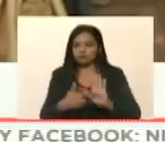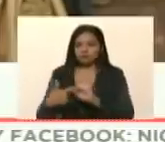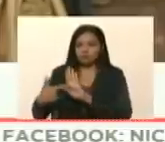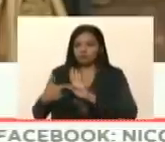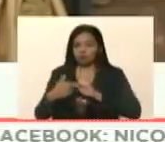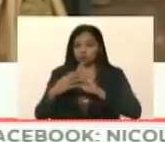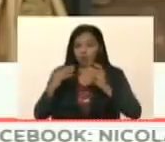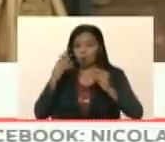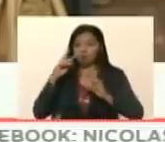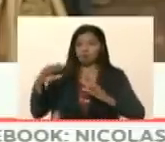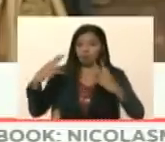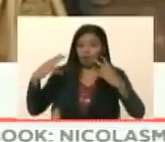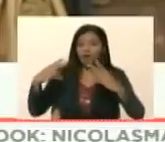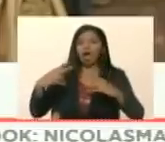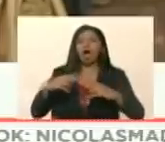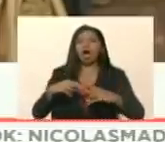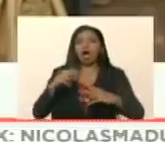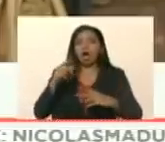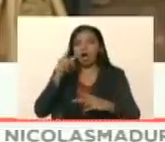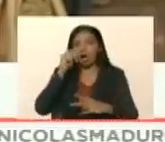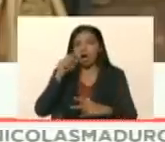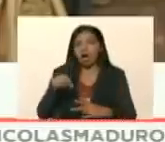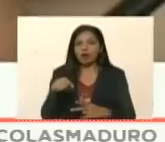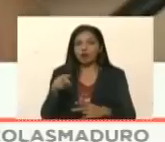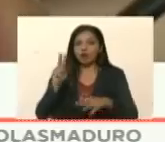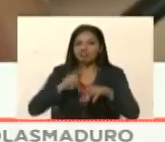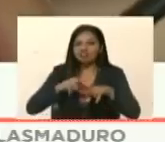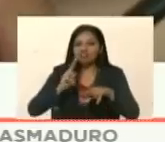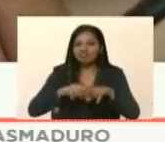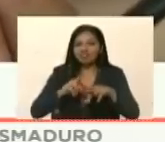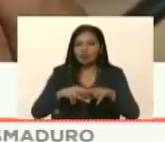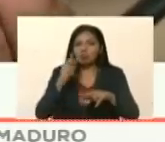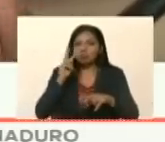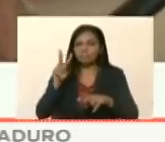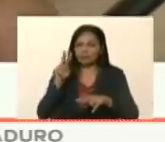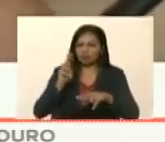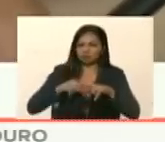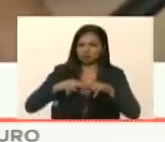de arroz negro. ¿Te han comido arroz negro?